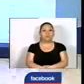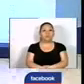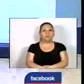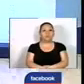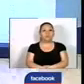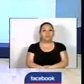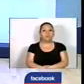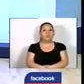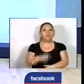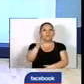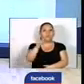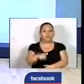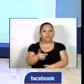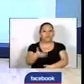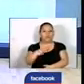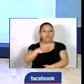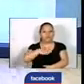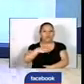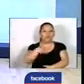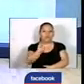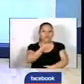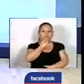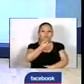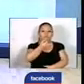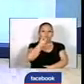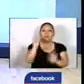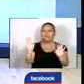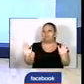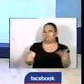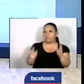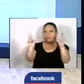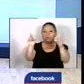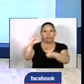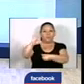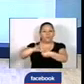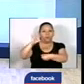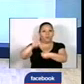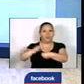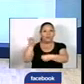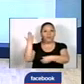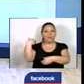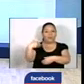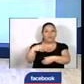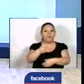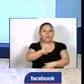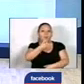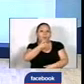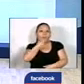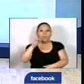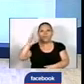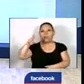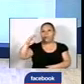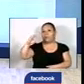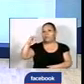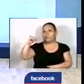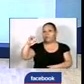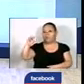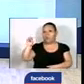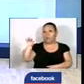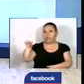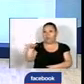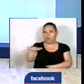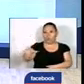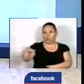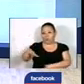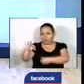Bien, a esta hora vamos a tener una actualización sobre el desarrollo del escrutinio final de las elecciones. donde la periodista Rocío Cruz se encuentra en el lugar donde se está